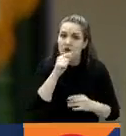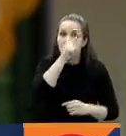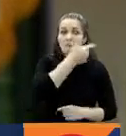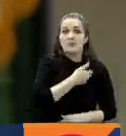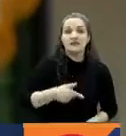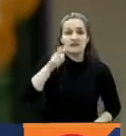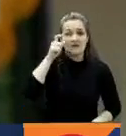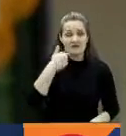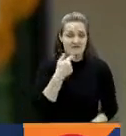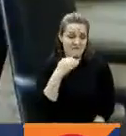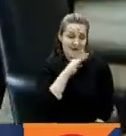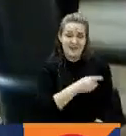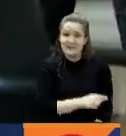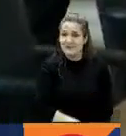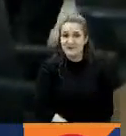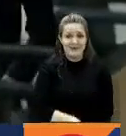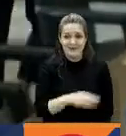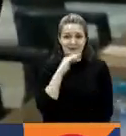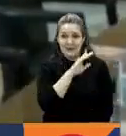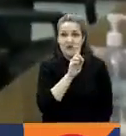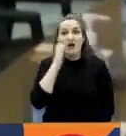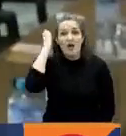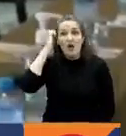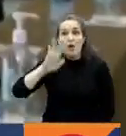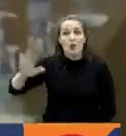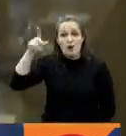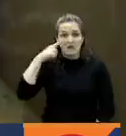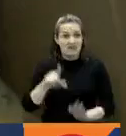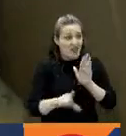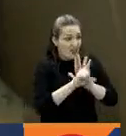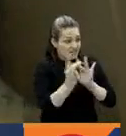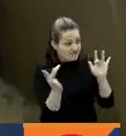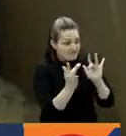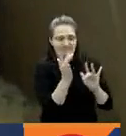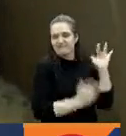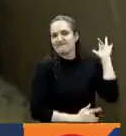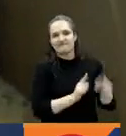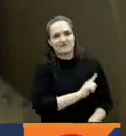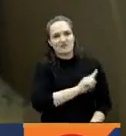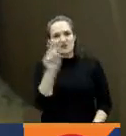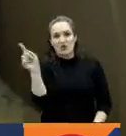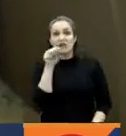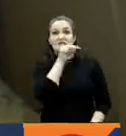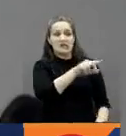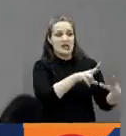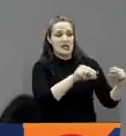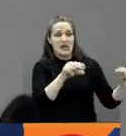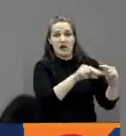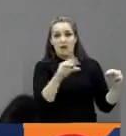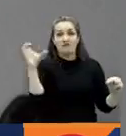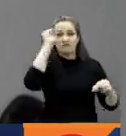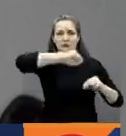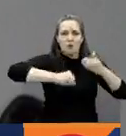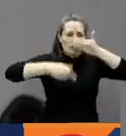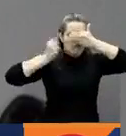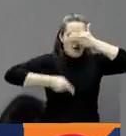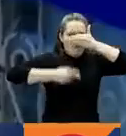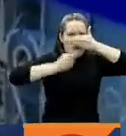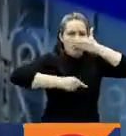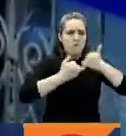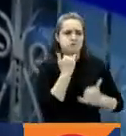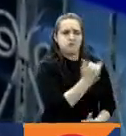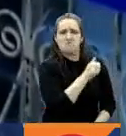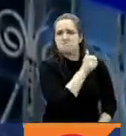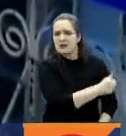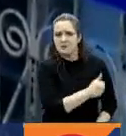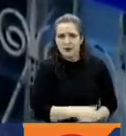son una farsa, mientras que la Unión Europea aseguró que carecen de legitimidad y completan la conversión de Nicaragua en un régimen autocrático.